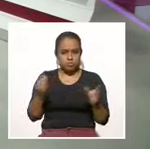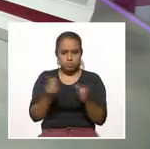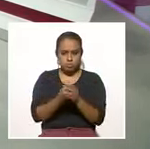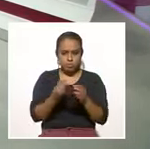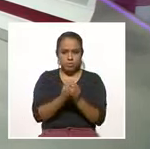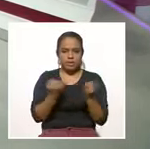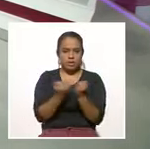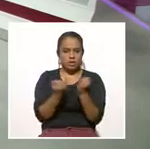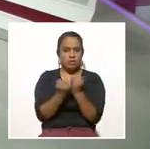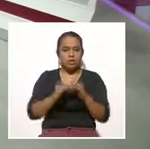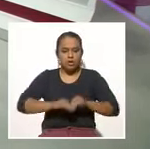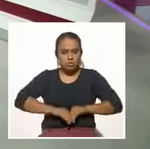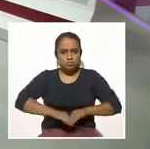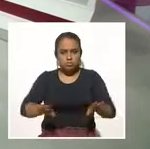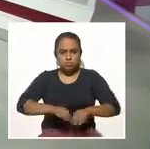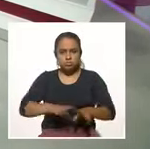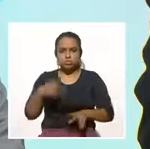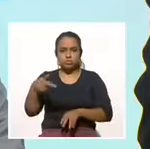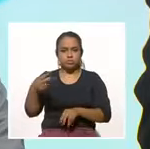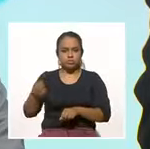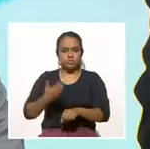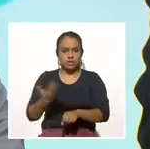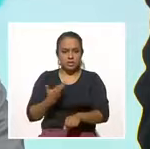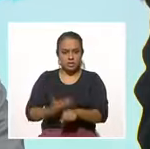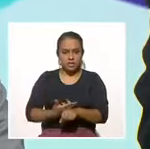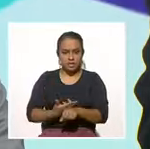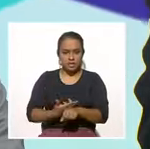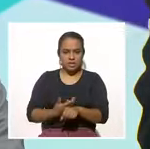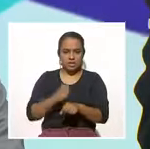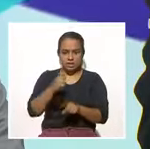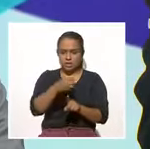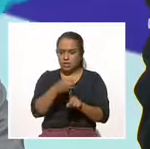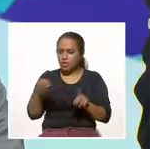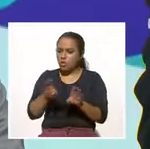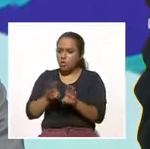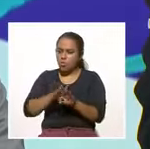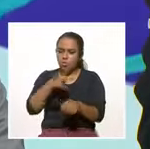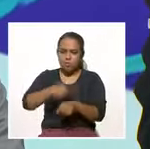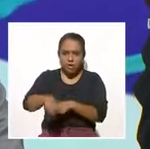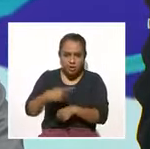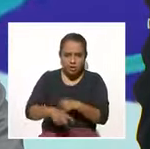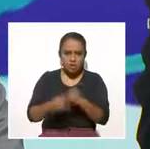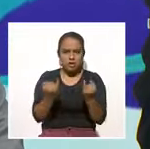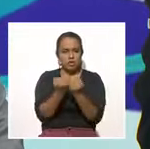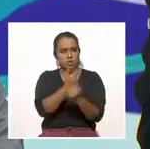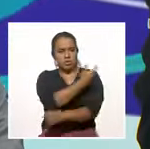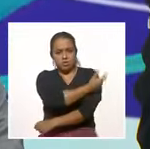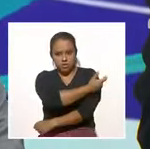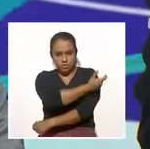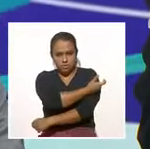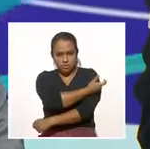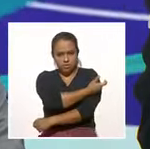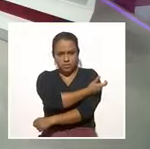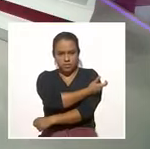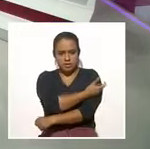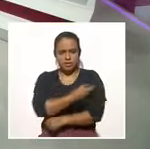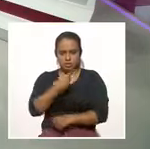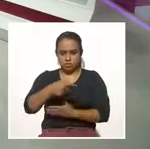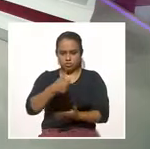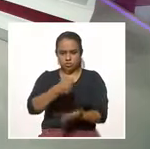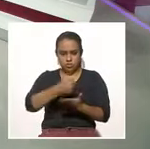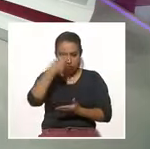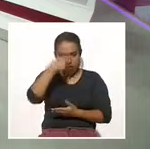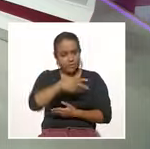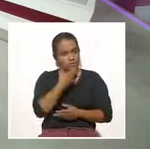y difusión de la Secretaría, desde la Secretaría de Gestión Integral de Riesgos y Protección Civil de la Ciudad de